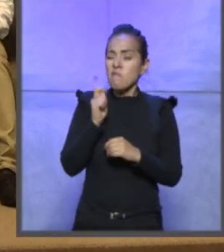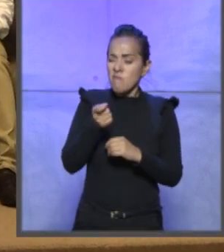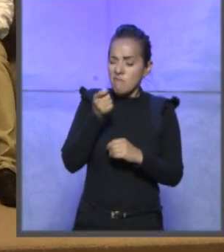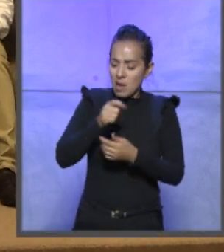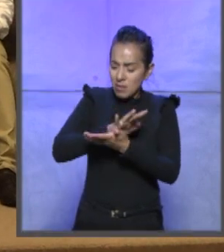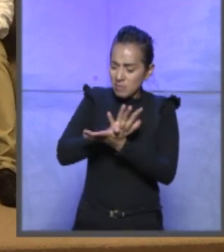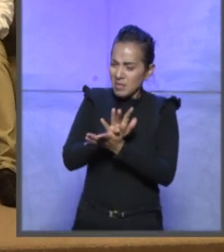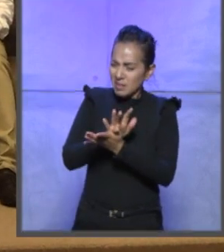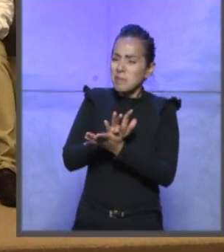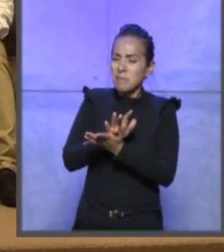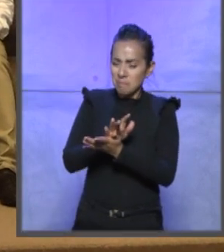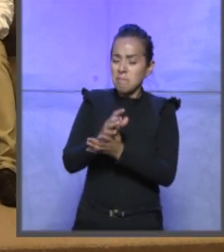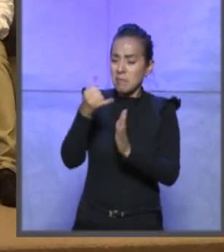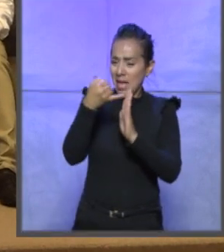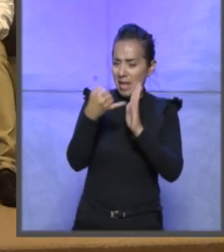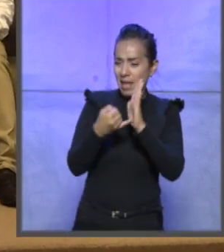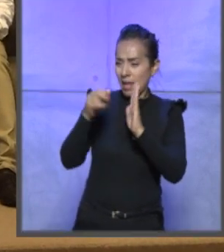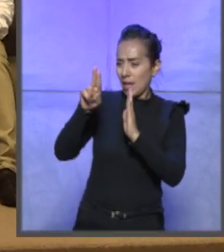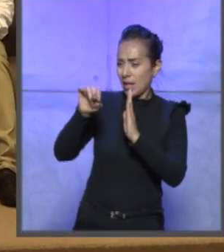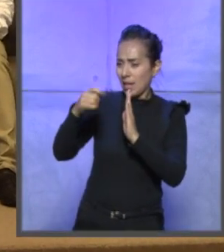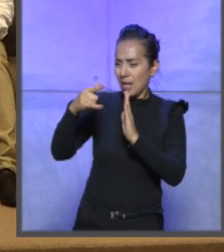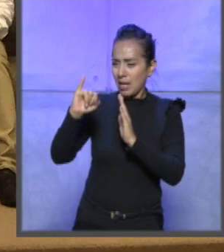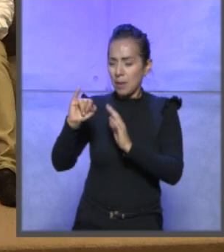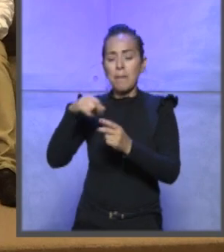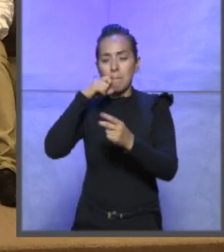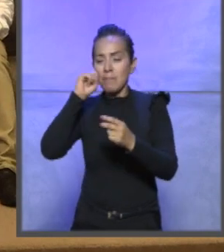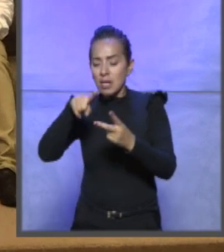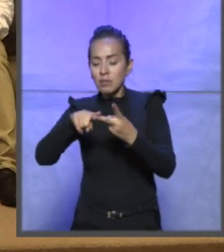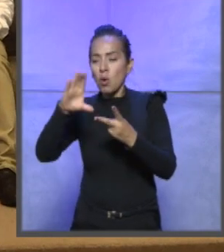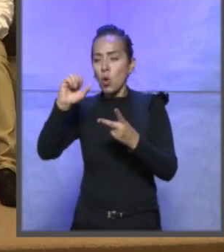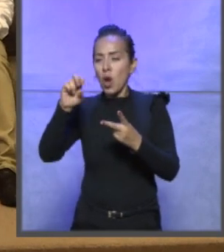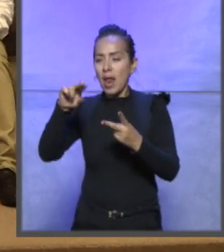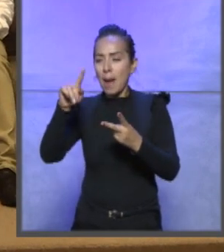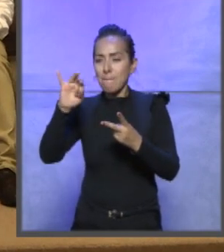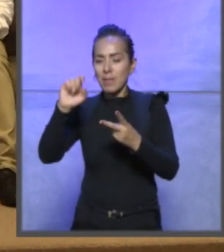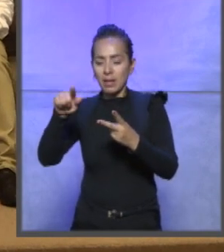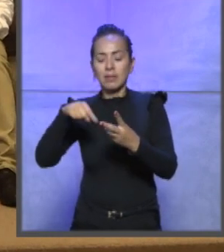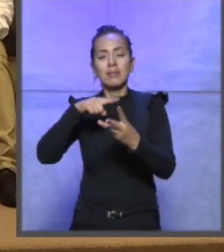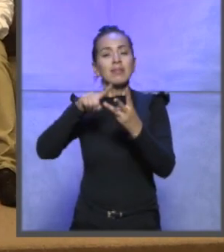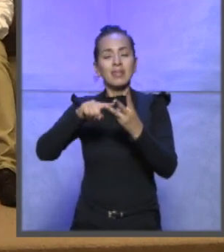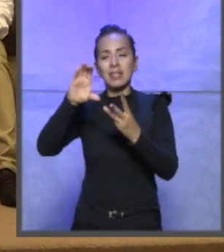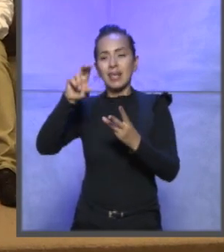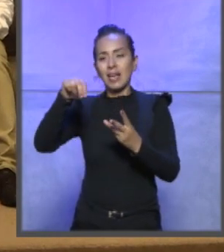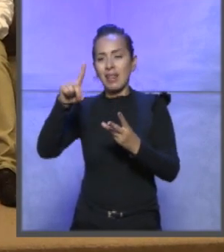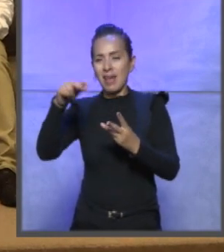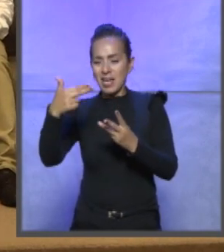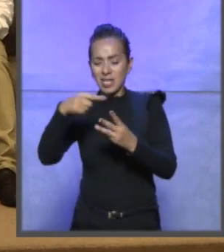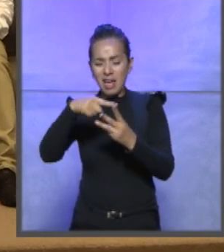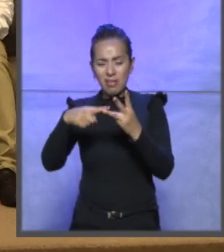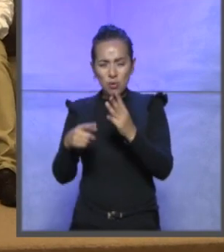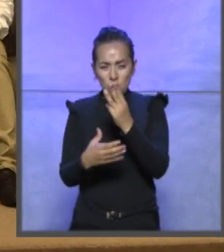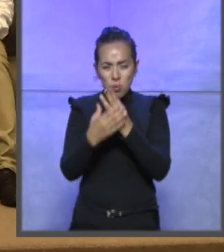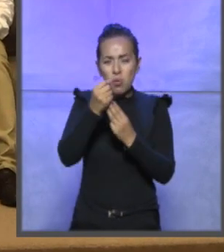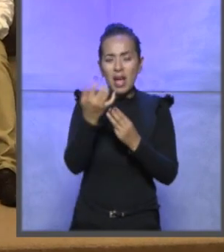discriminación, resulta que el INEGI hizo una encuesta en conjunto con el CONAPRED y la Comisión Nacional de Derechos Humanos. Y ya como les di las